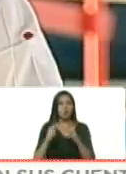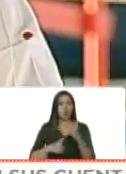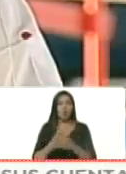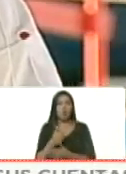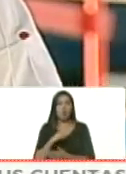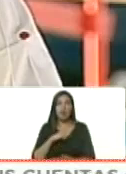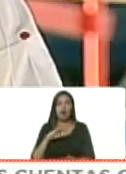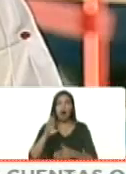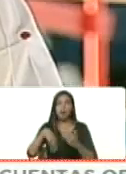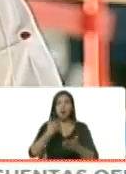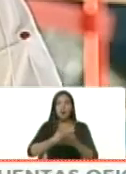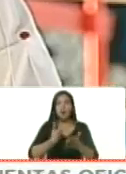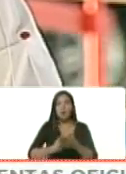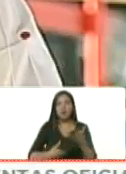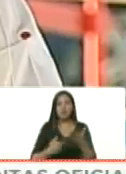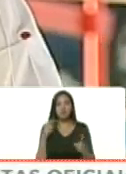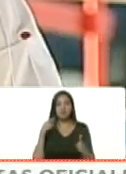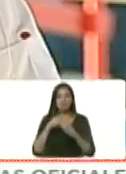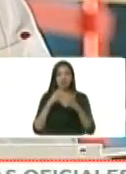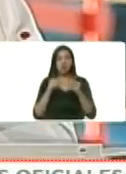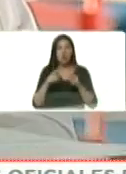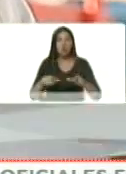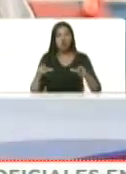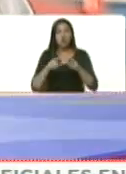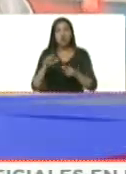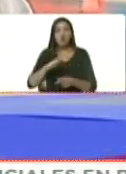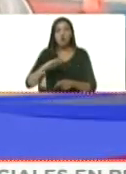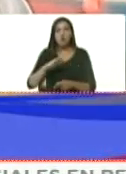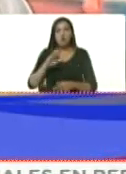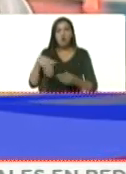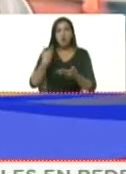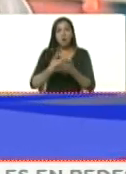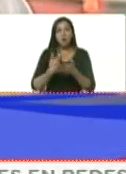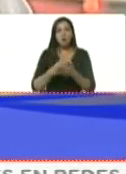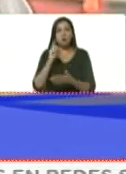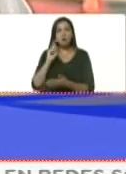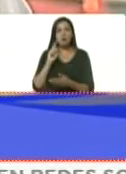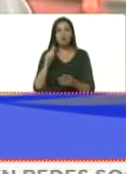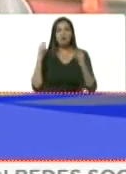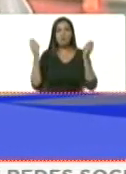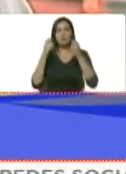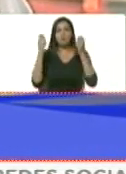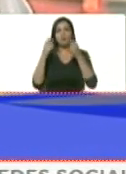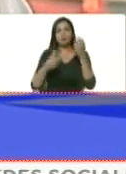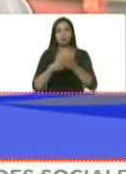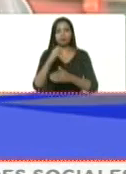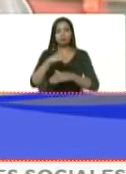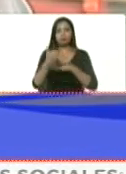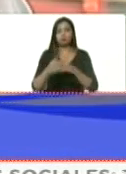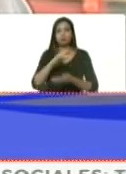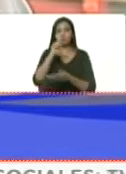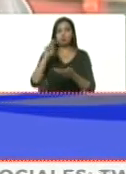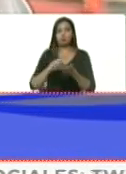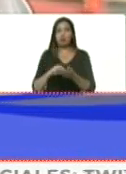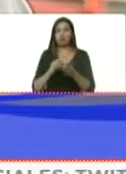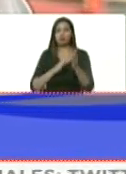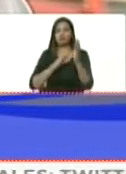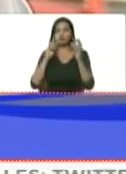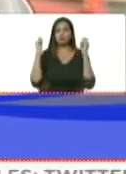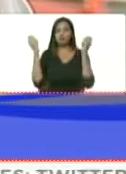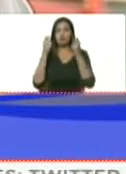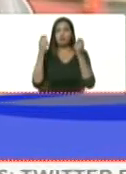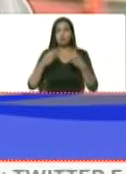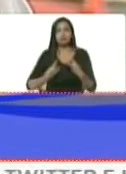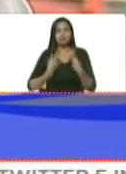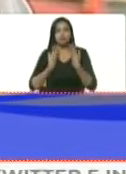una propuesta directa de todo el sector, donde planteaba la necesidad de promulgar un plan nacional de incentivo para el sector